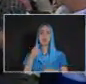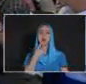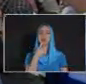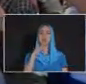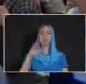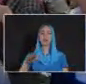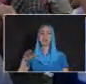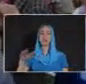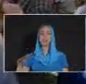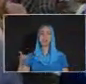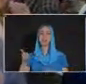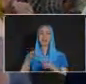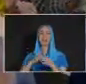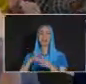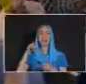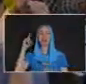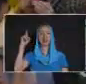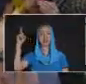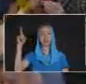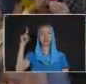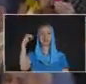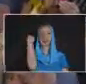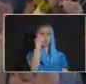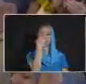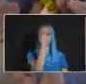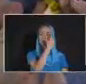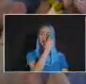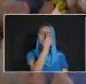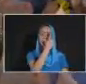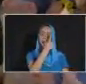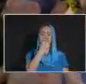como a la niña de